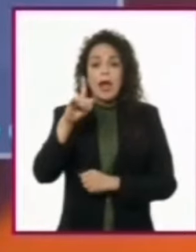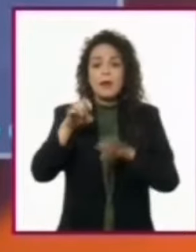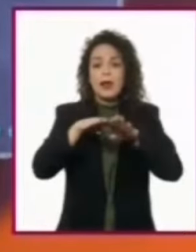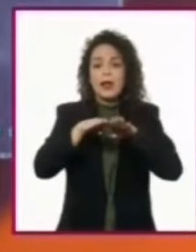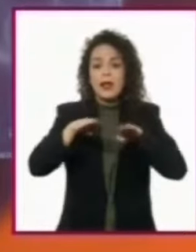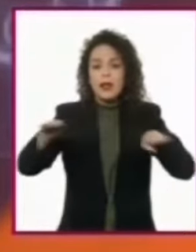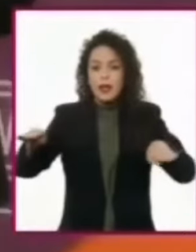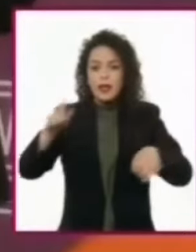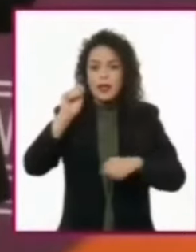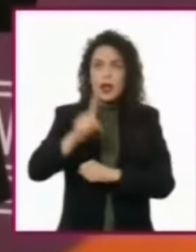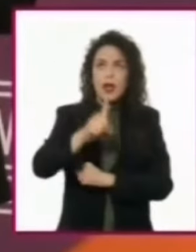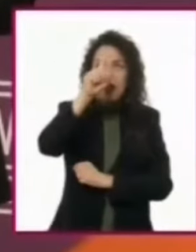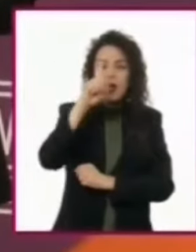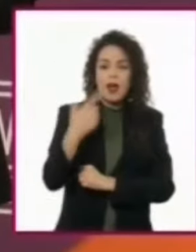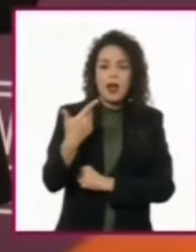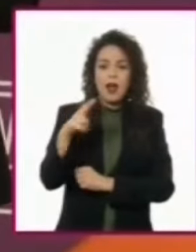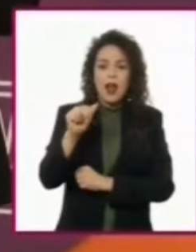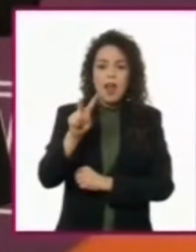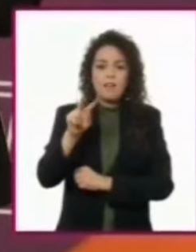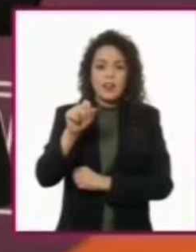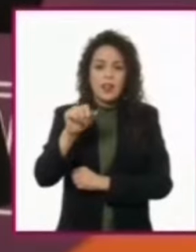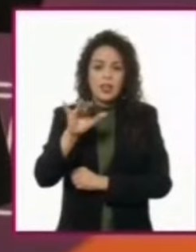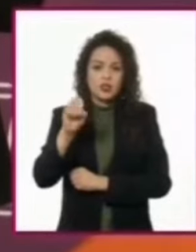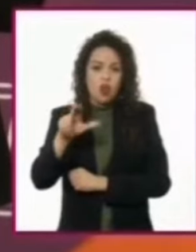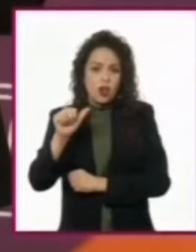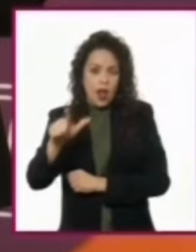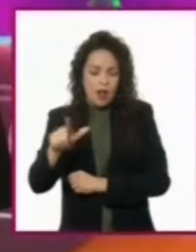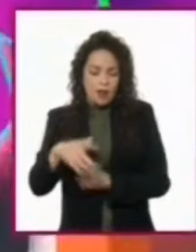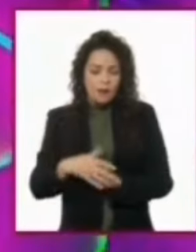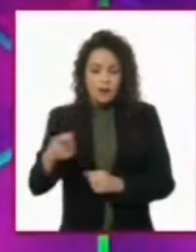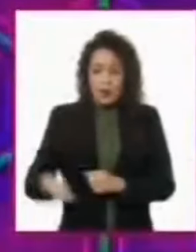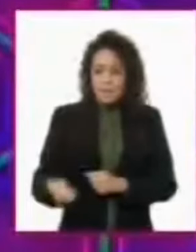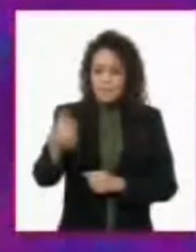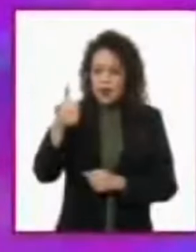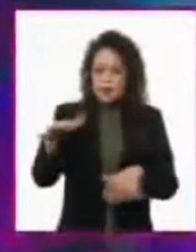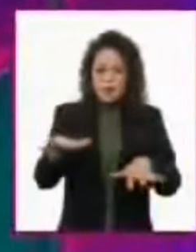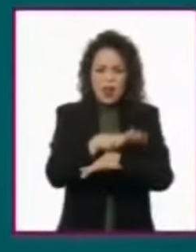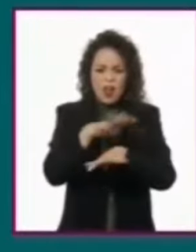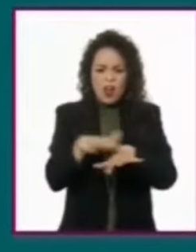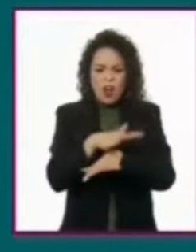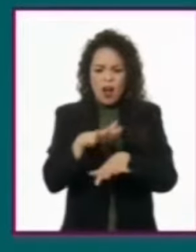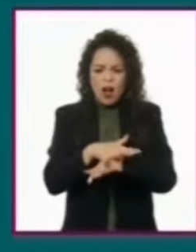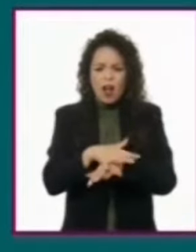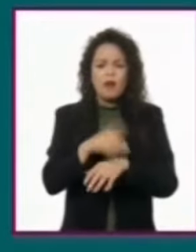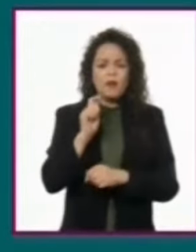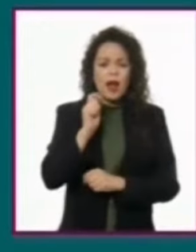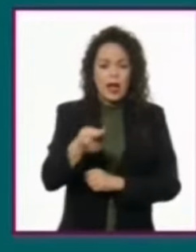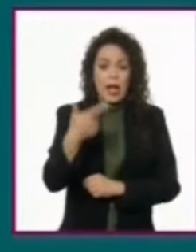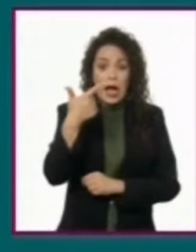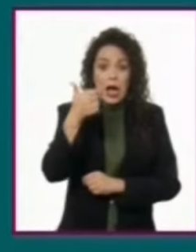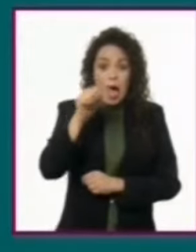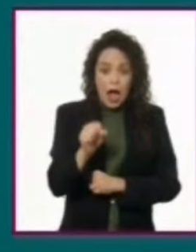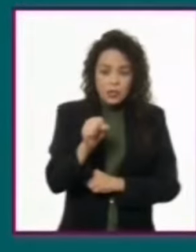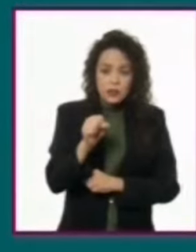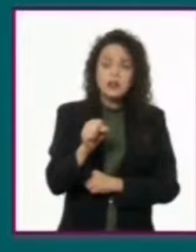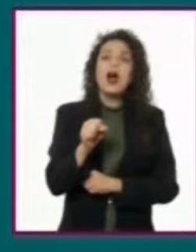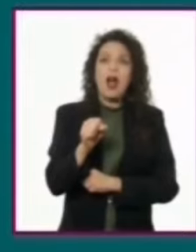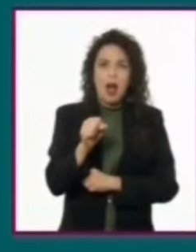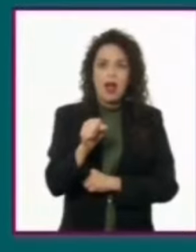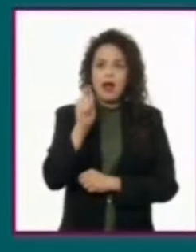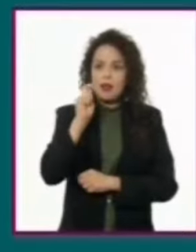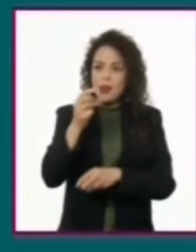gravitacional. Las primeras variaciones causaron que los gases fueran atraídos hacia áreas